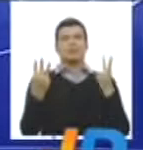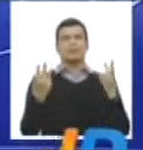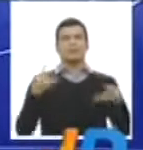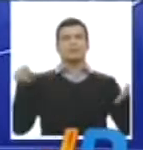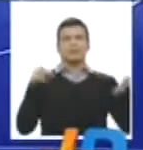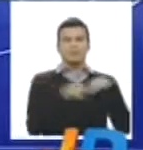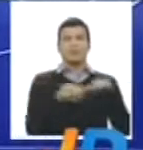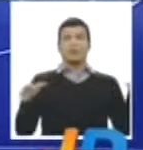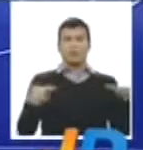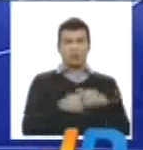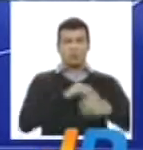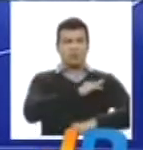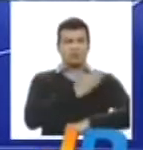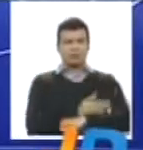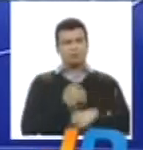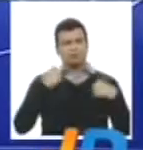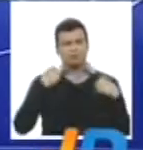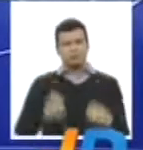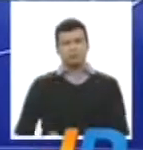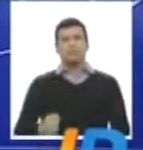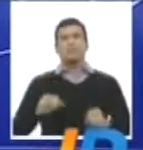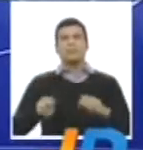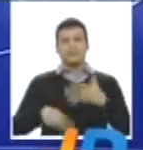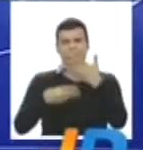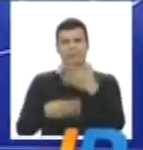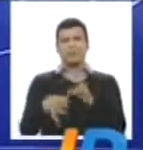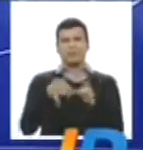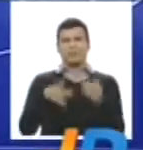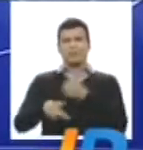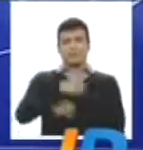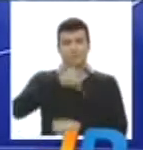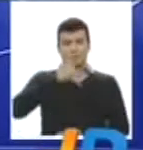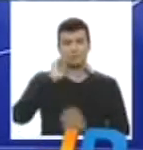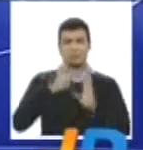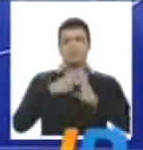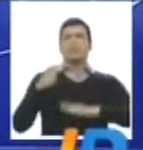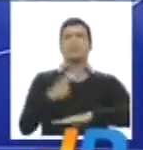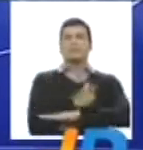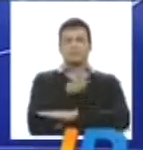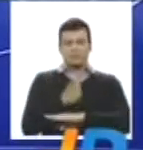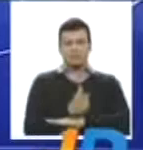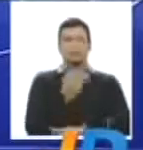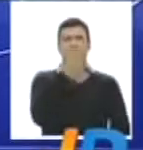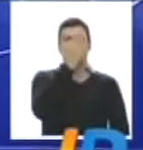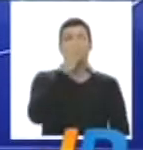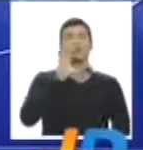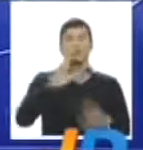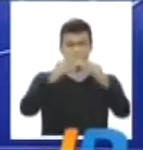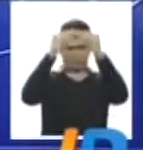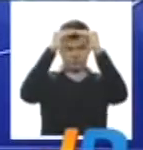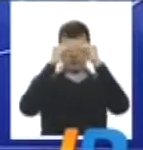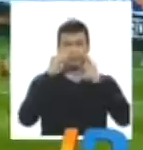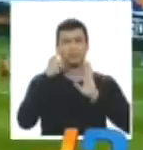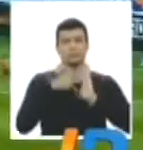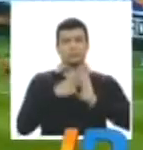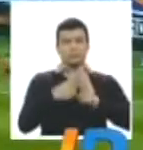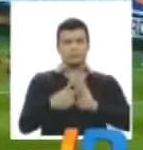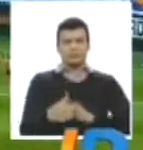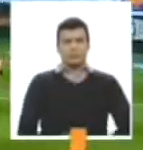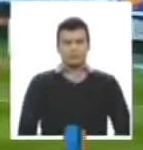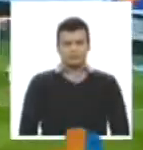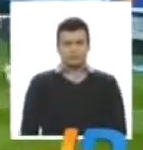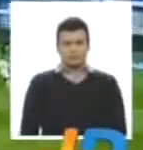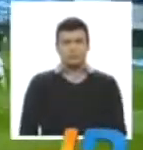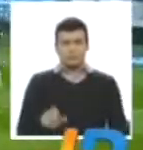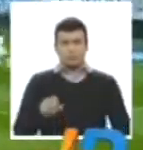a Fortaleza en el primer juego de la octava fecha de la Liga Postobón, que se cumplió en el Estadio Metropolitano de Techo. En